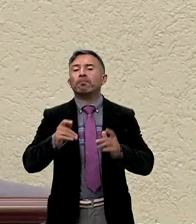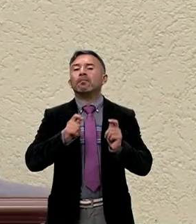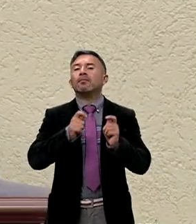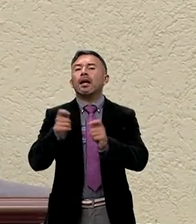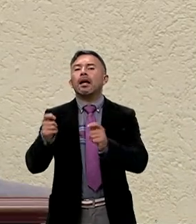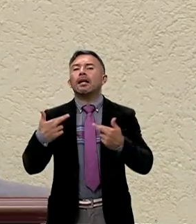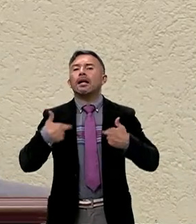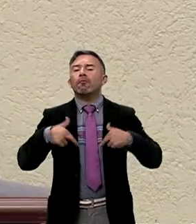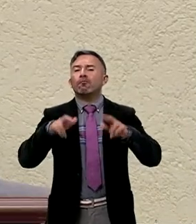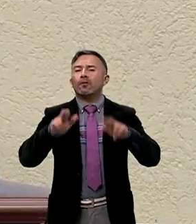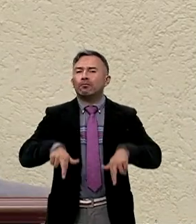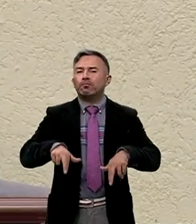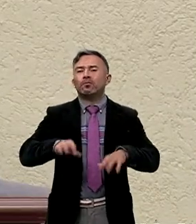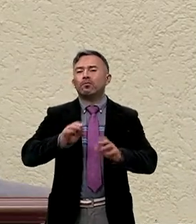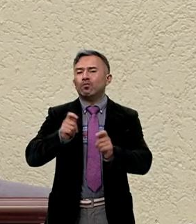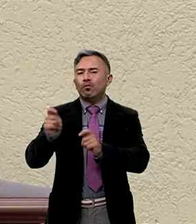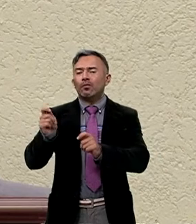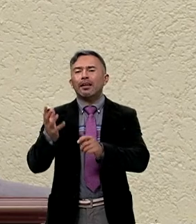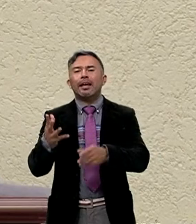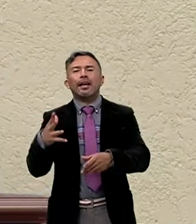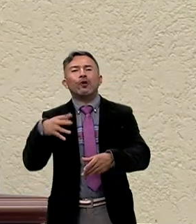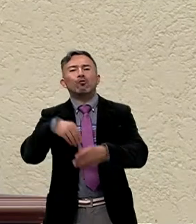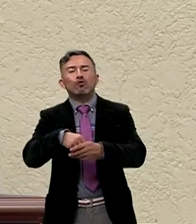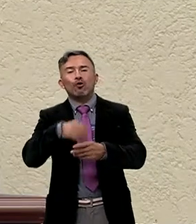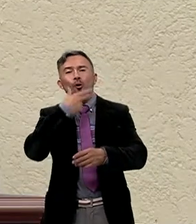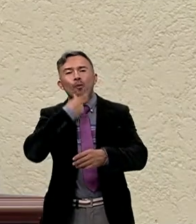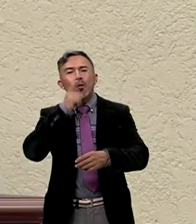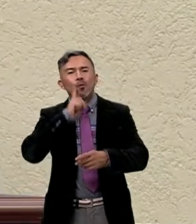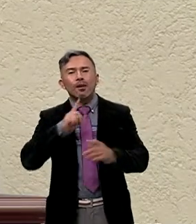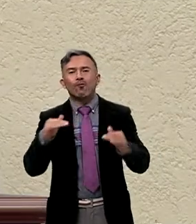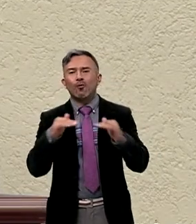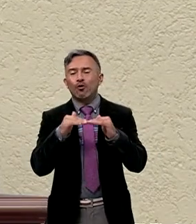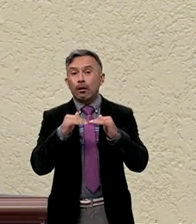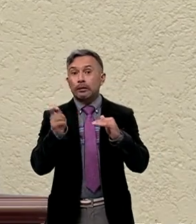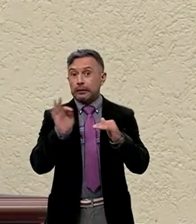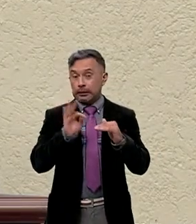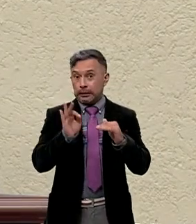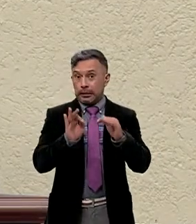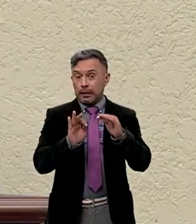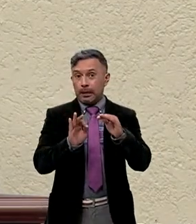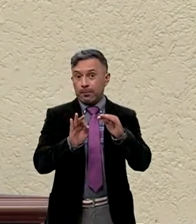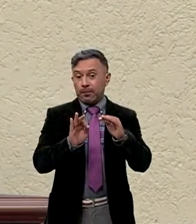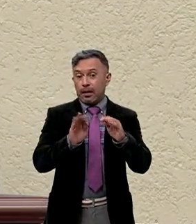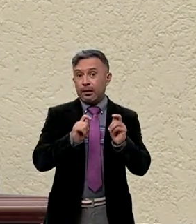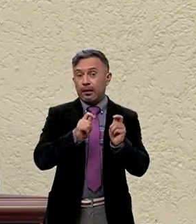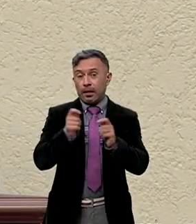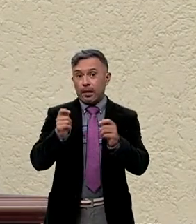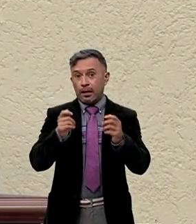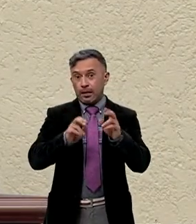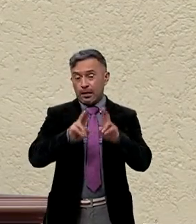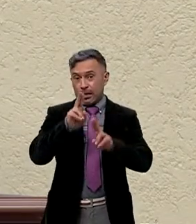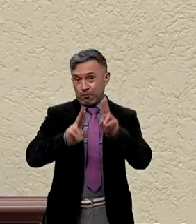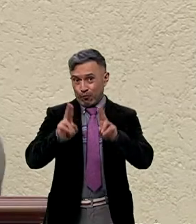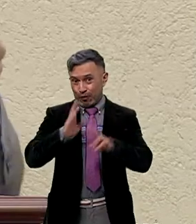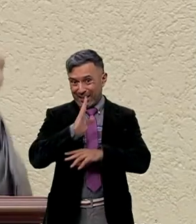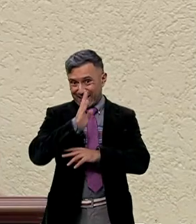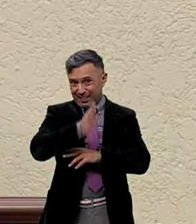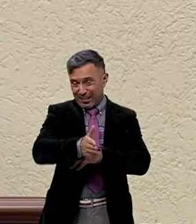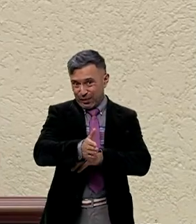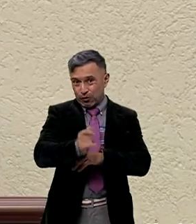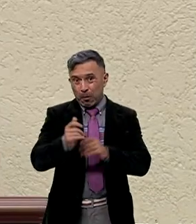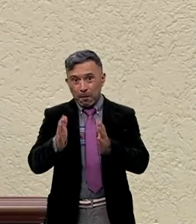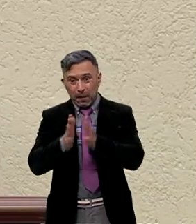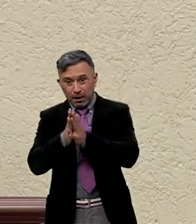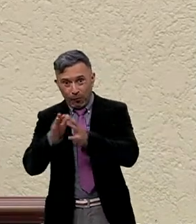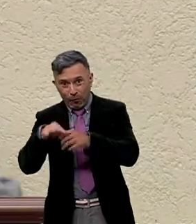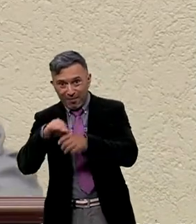inclusión equidad y paridad porque sin una fuerte democracia representativa los ejercicios de democracia directa lamentablemente se